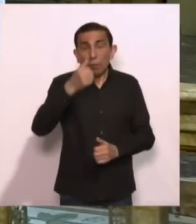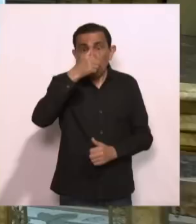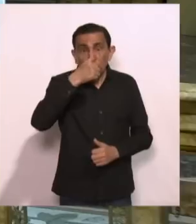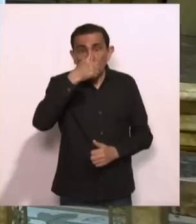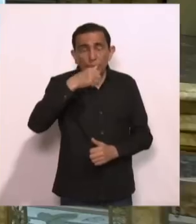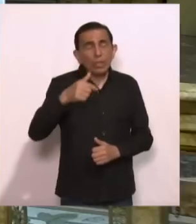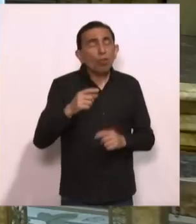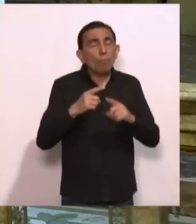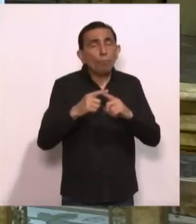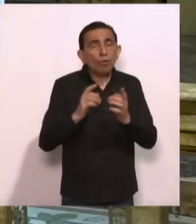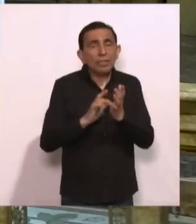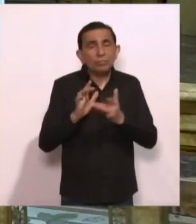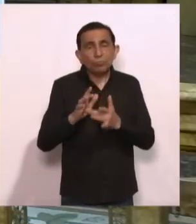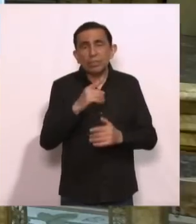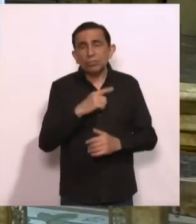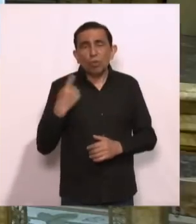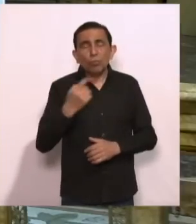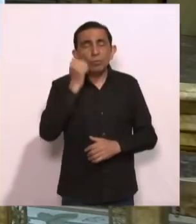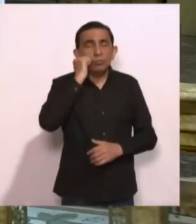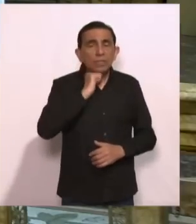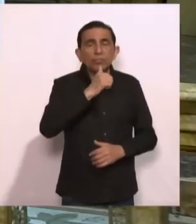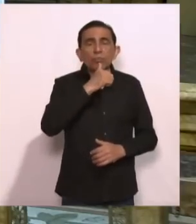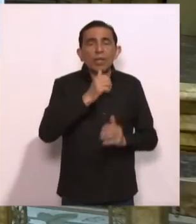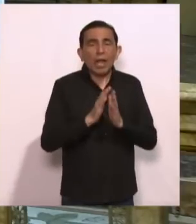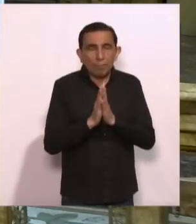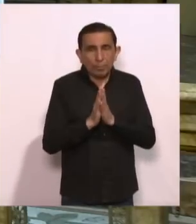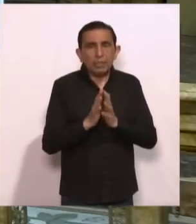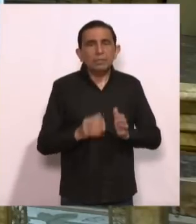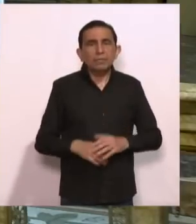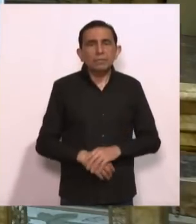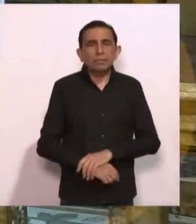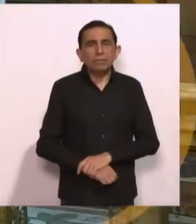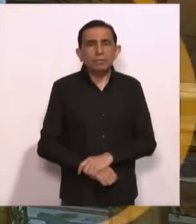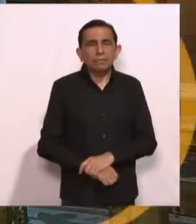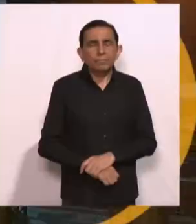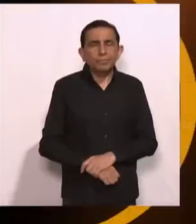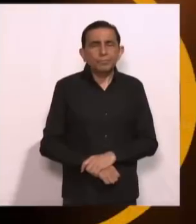por Jesucristo nuestro Señor. Amén. Amén.